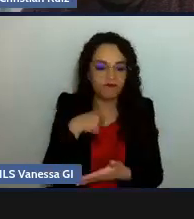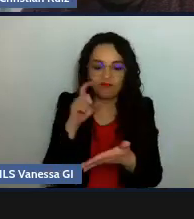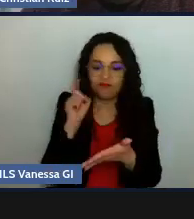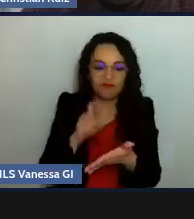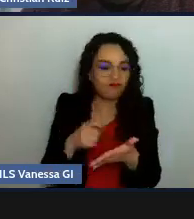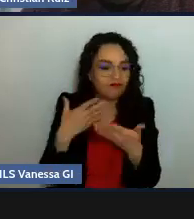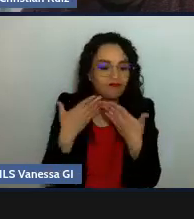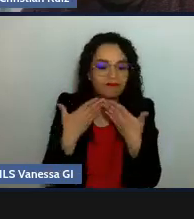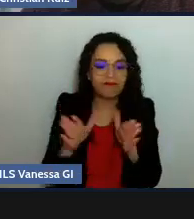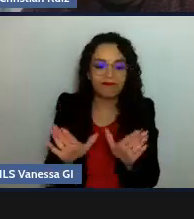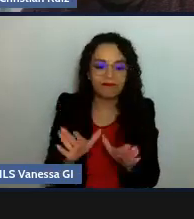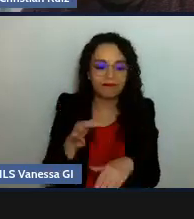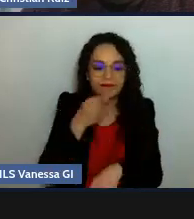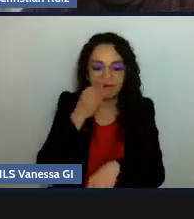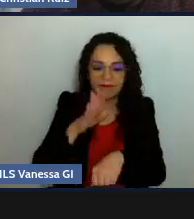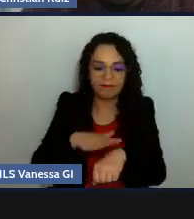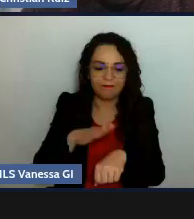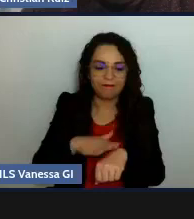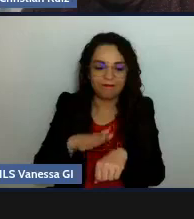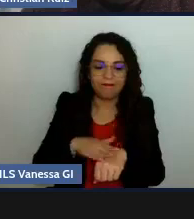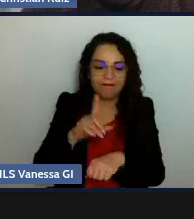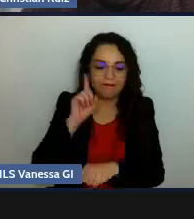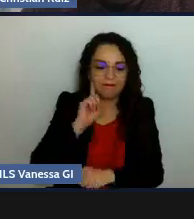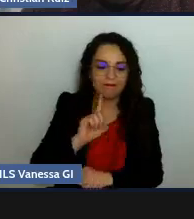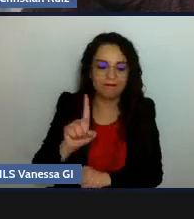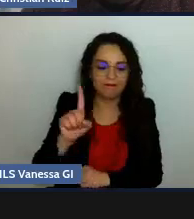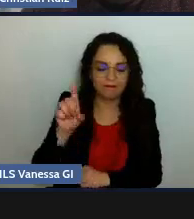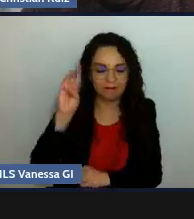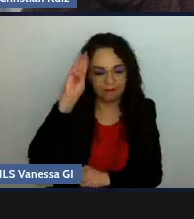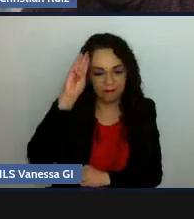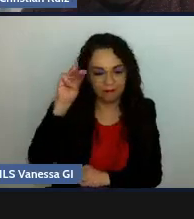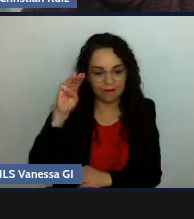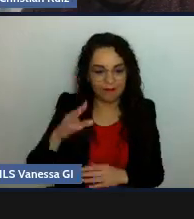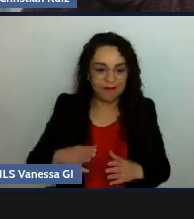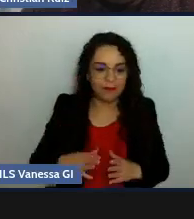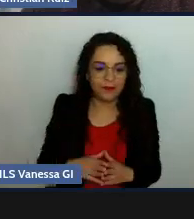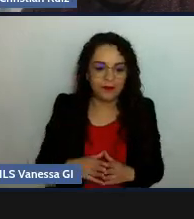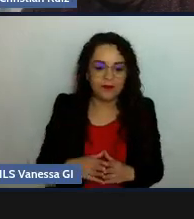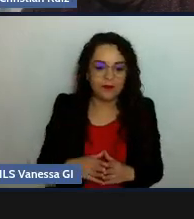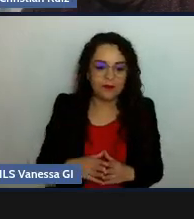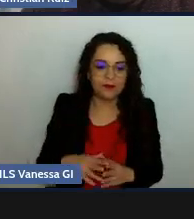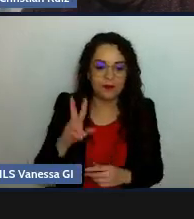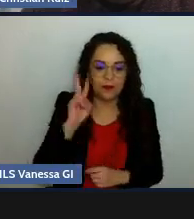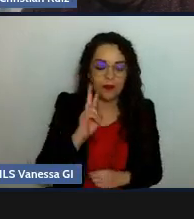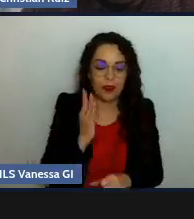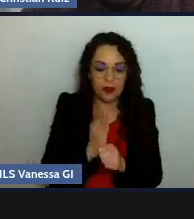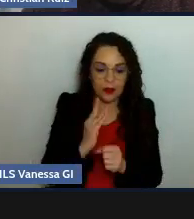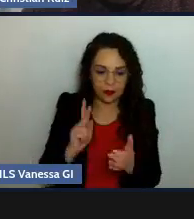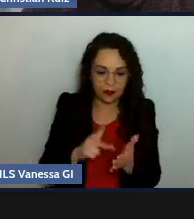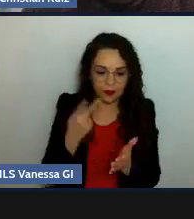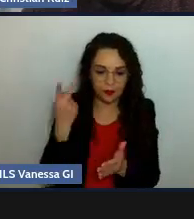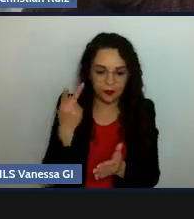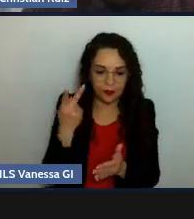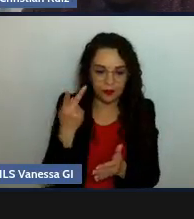doctora. Okay. Pero ahorita vamos a tratar de intentarlo y